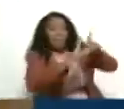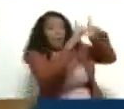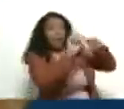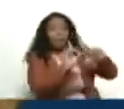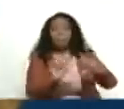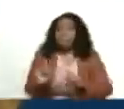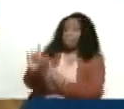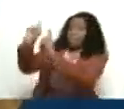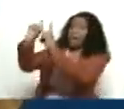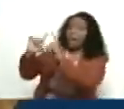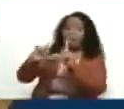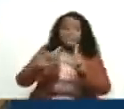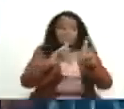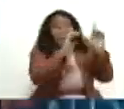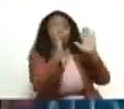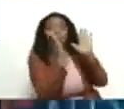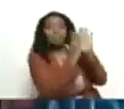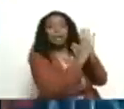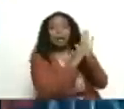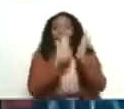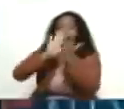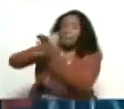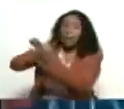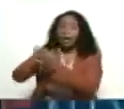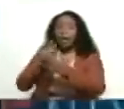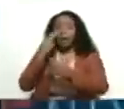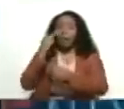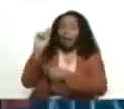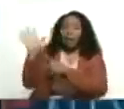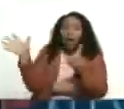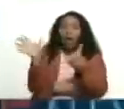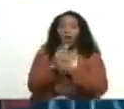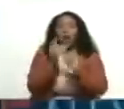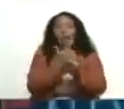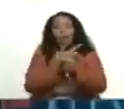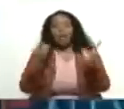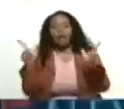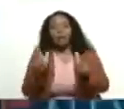cartas, en tantas solicitudes para lograr su libertad.